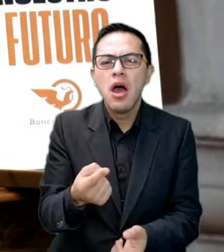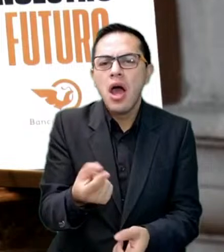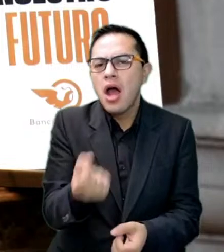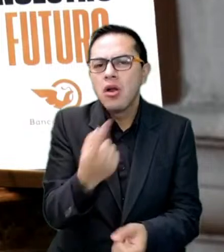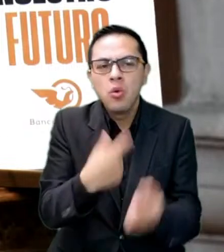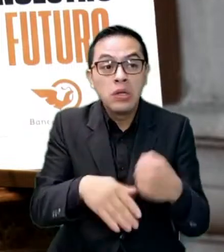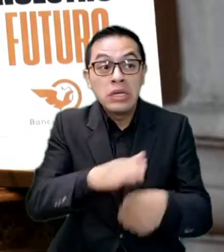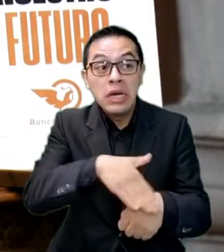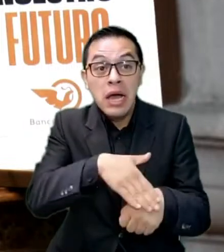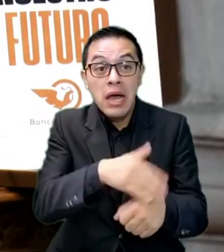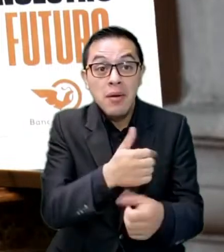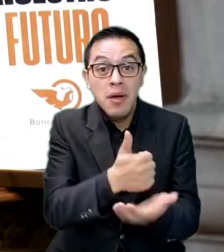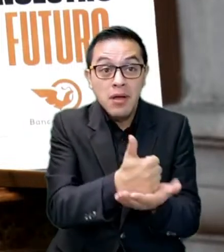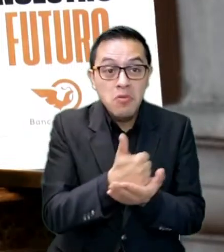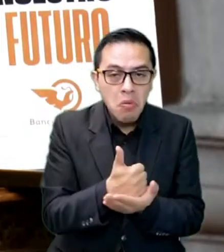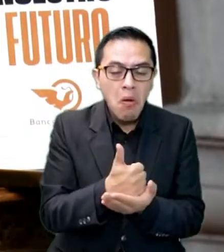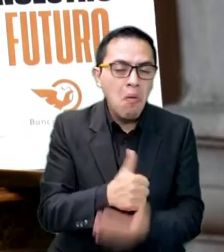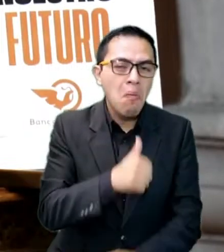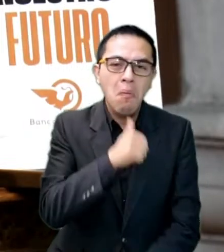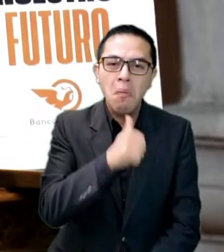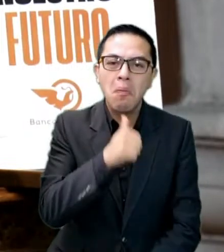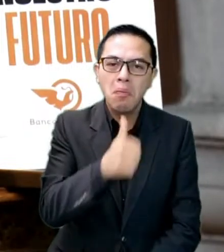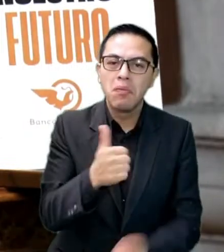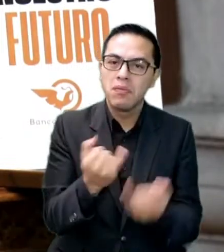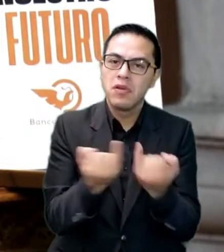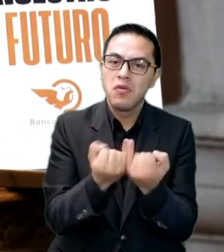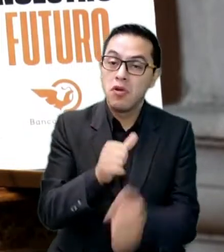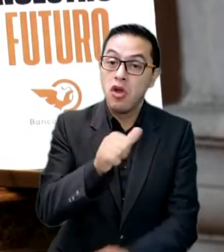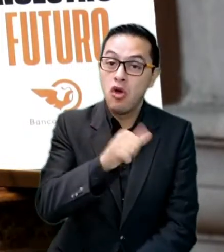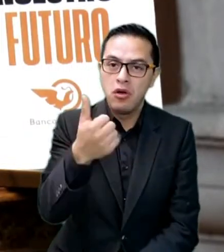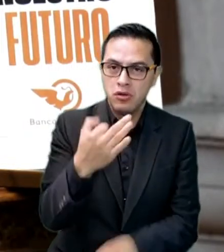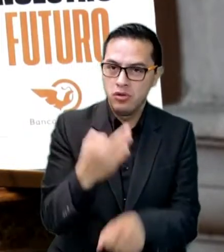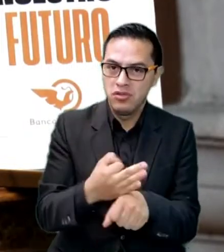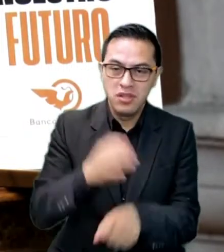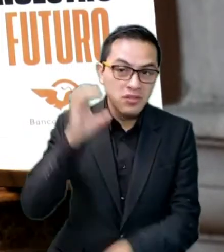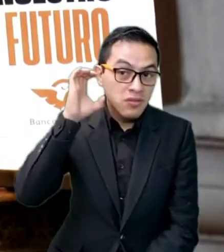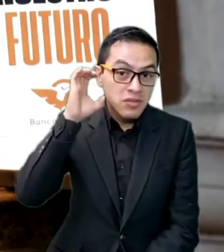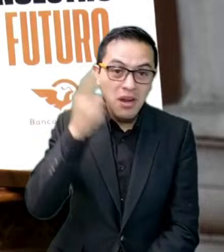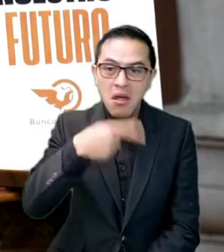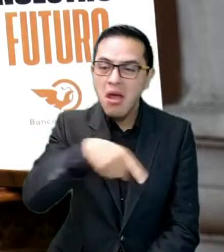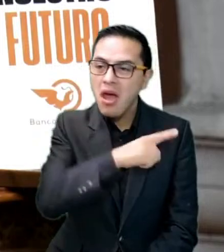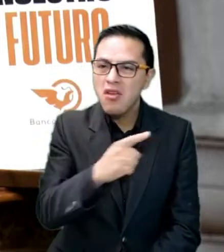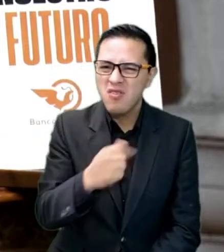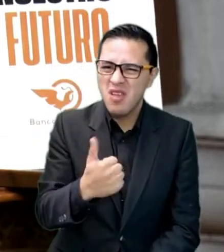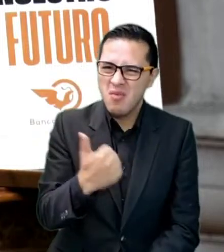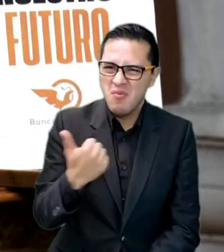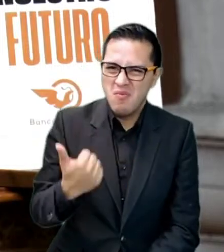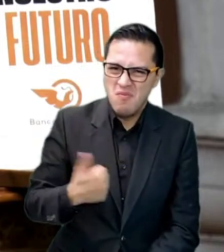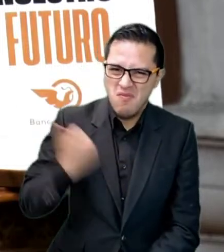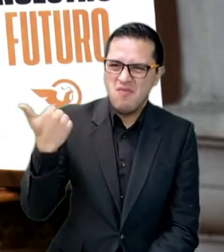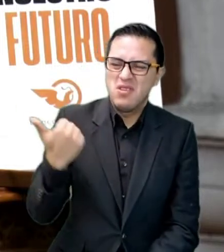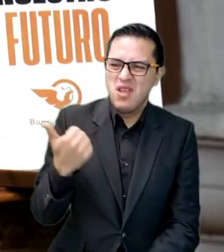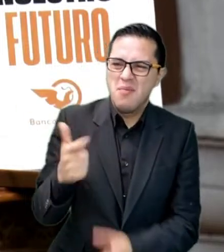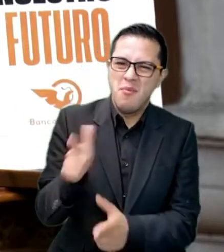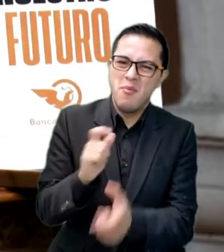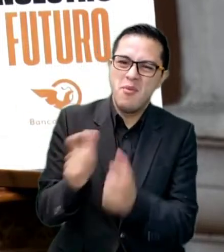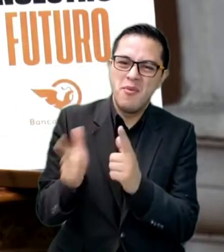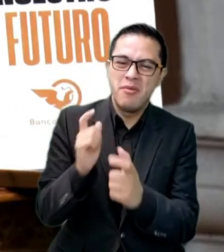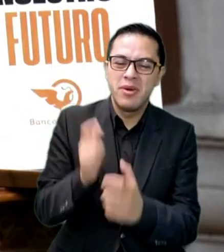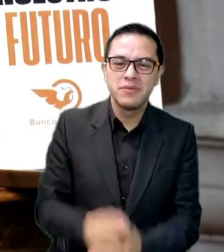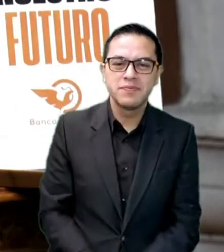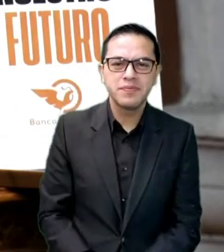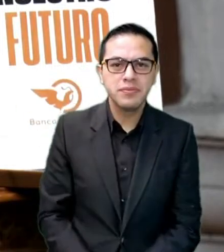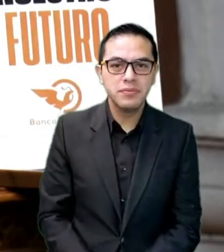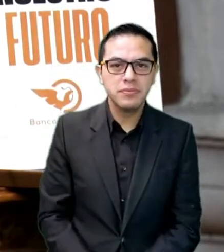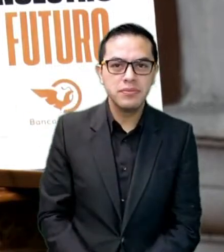en otros, como en el que acabamos de escuchar, detonan armas. Hace unos días tuvimos